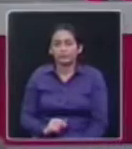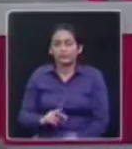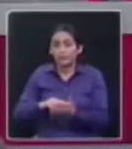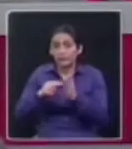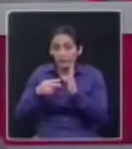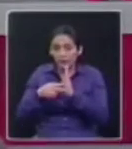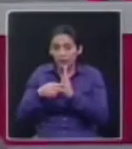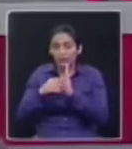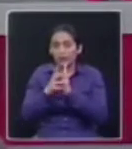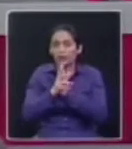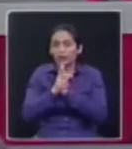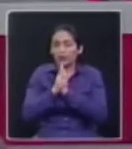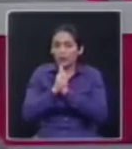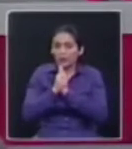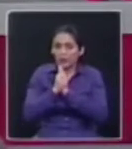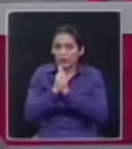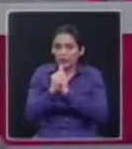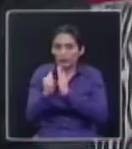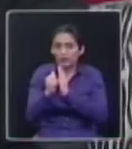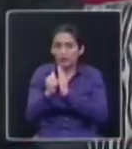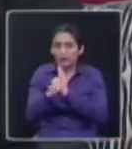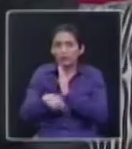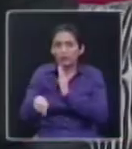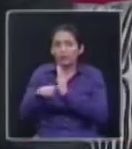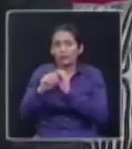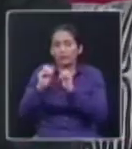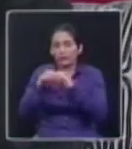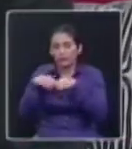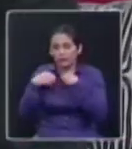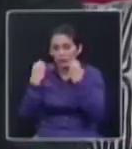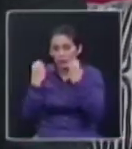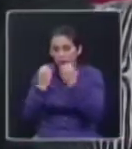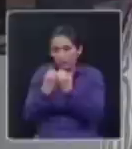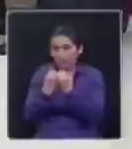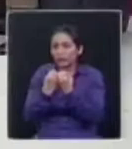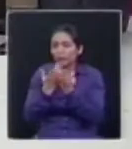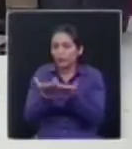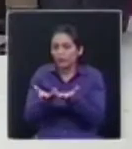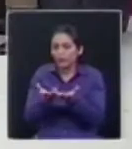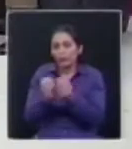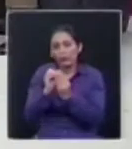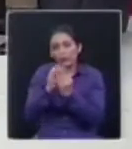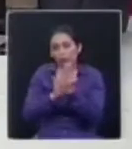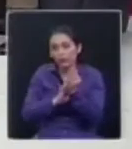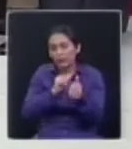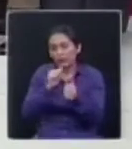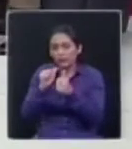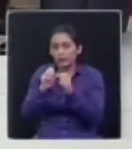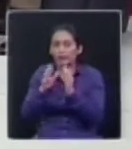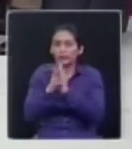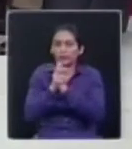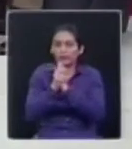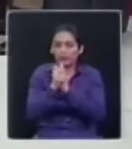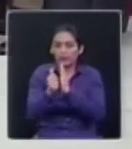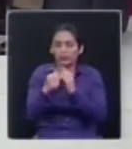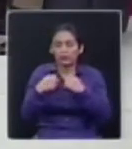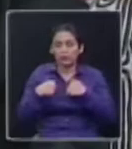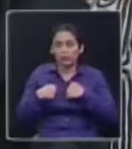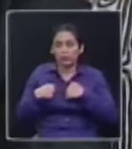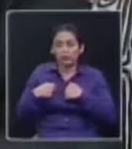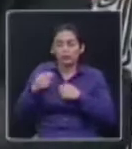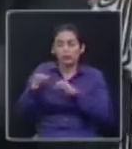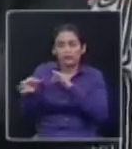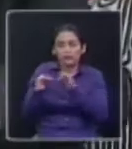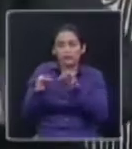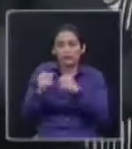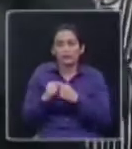Competencias para el gobierno de las organizaciones por proyectos. Okay. Yo voy a hablar de la trascendencia de la capacitación y la educación, una